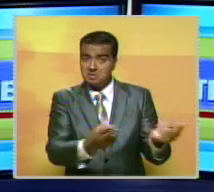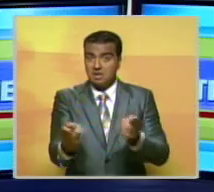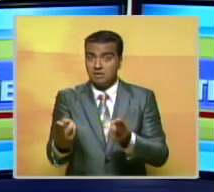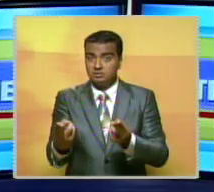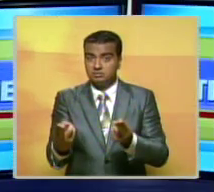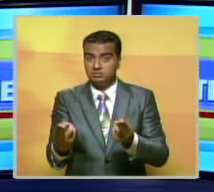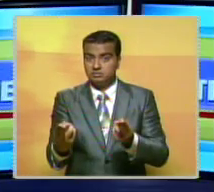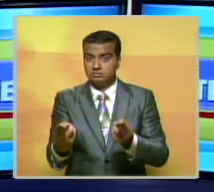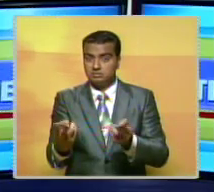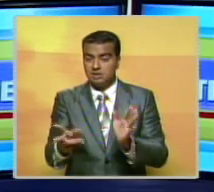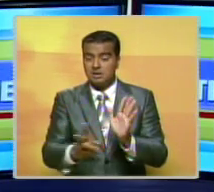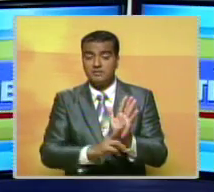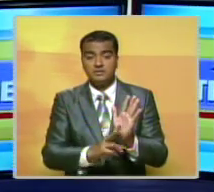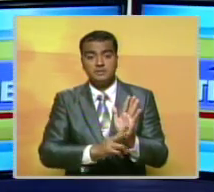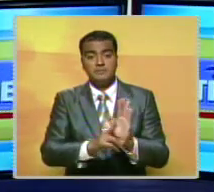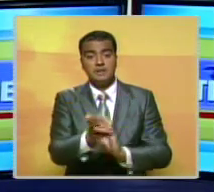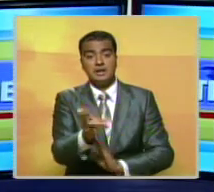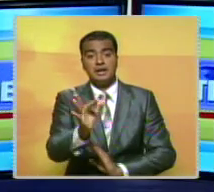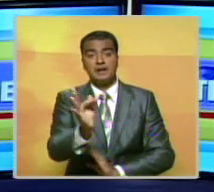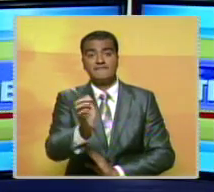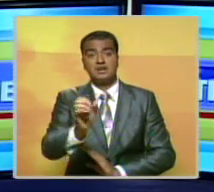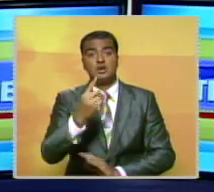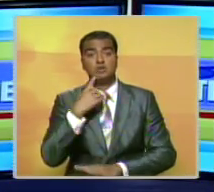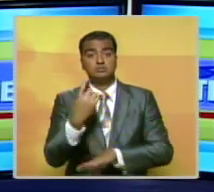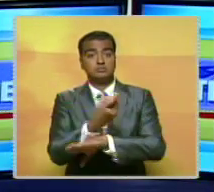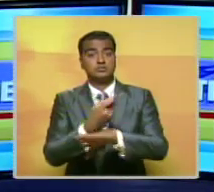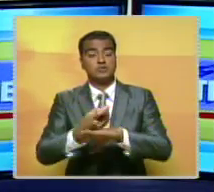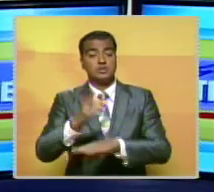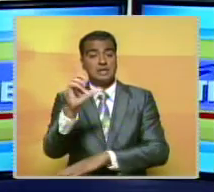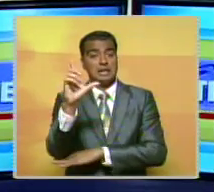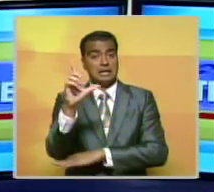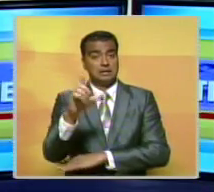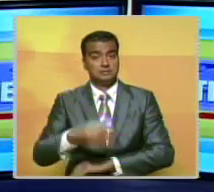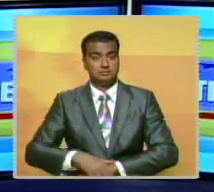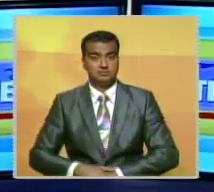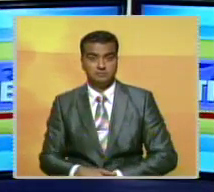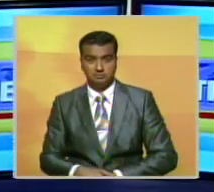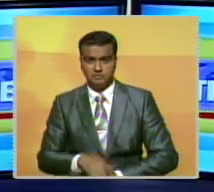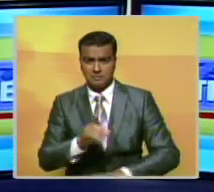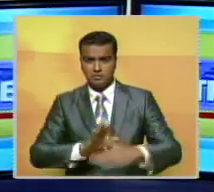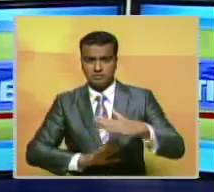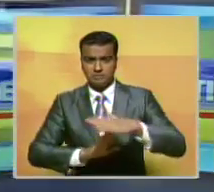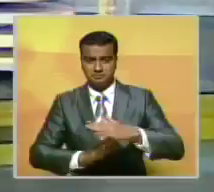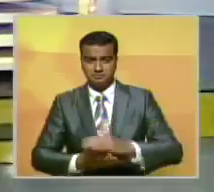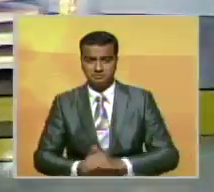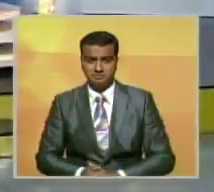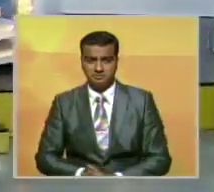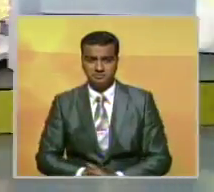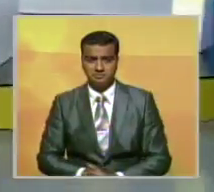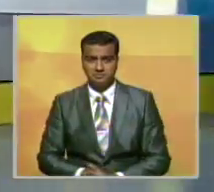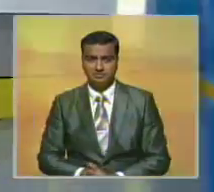invitados para recibir la visita de Henry Falcón, el gobernador del estado Lara. Los espero.